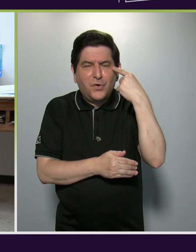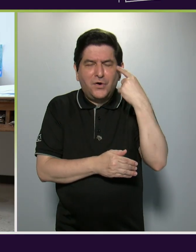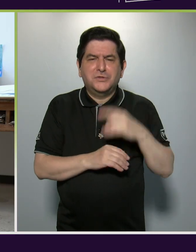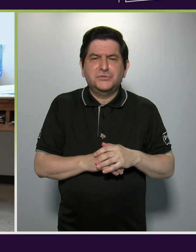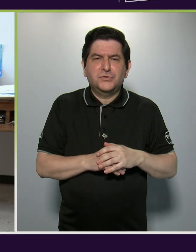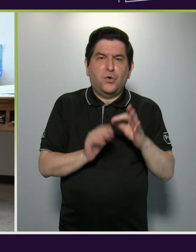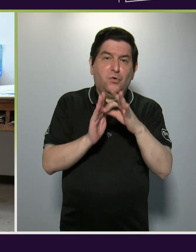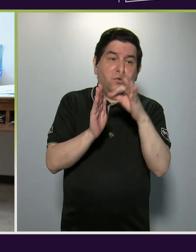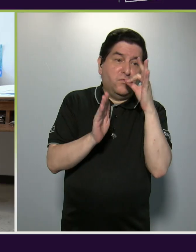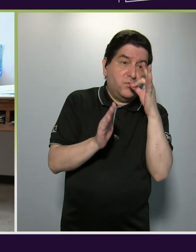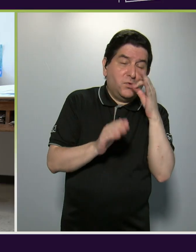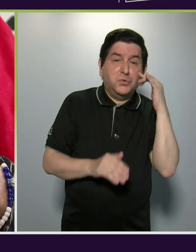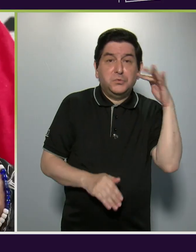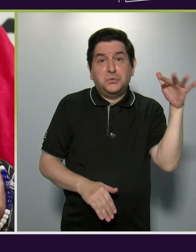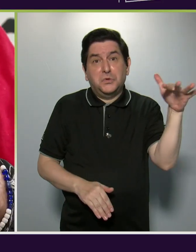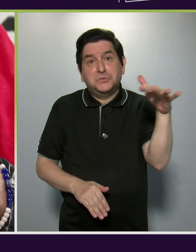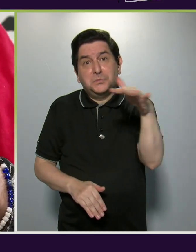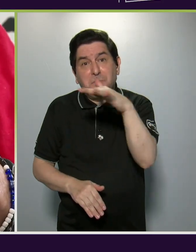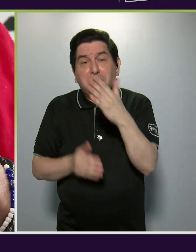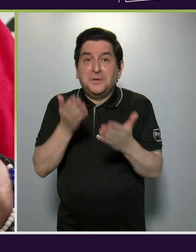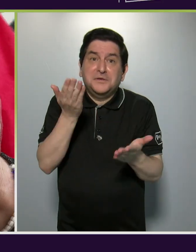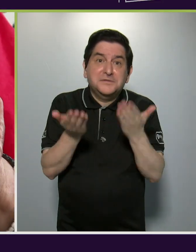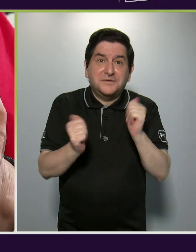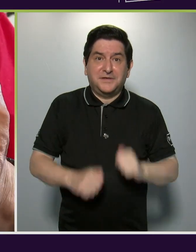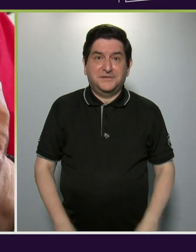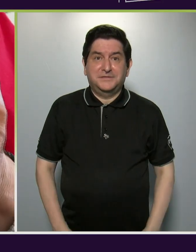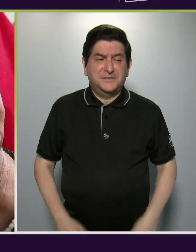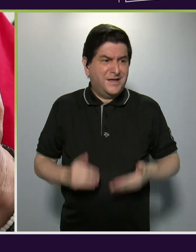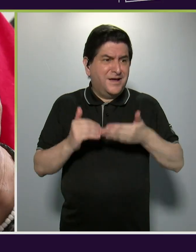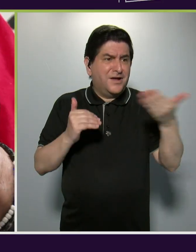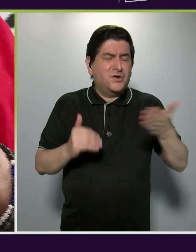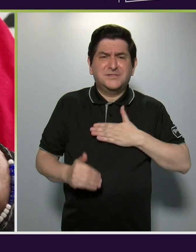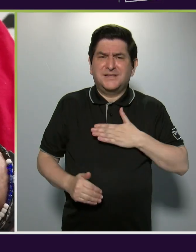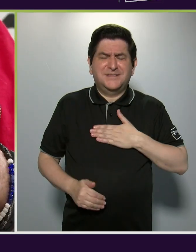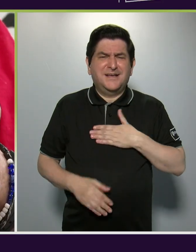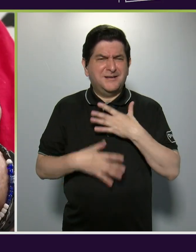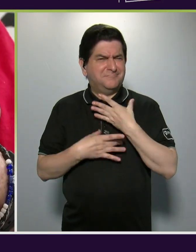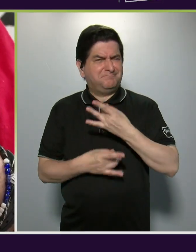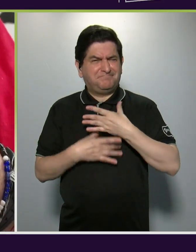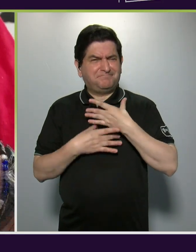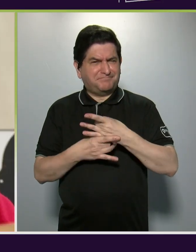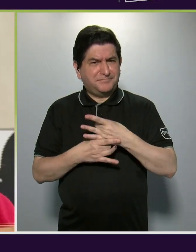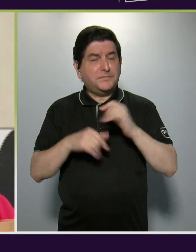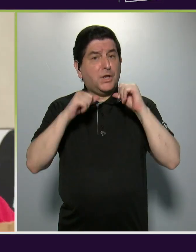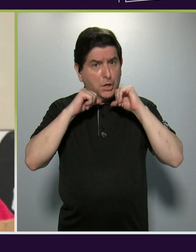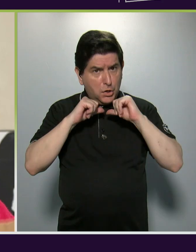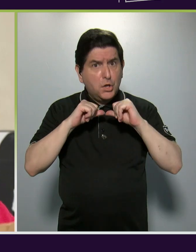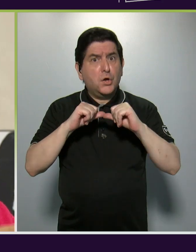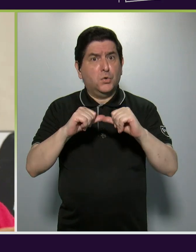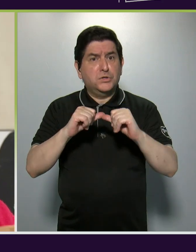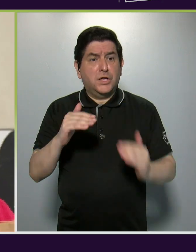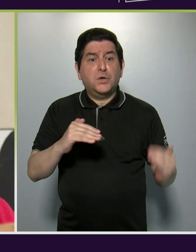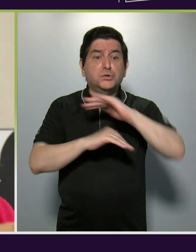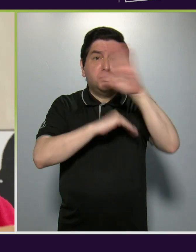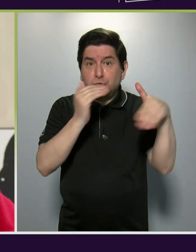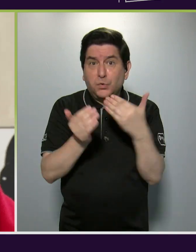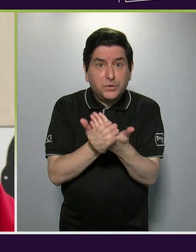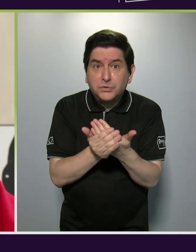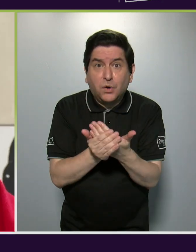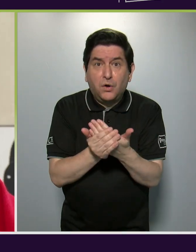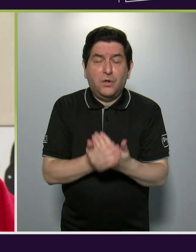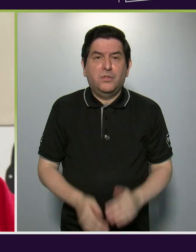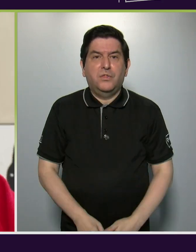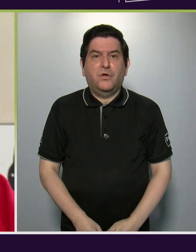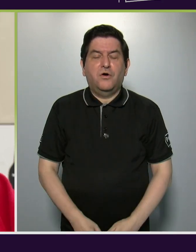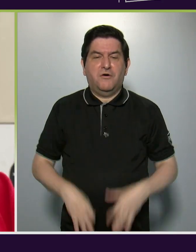de pronto hago paisajes, algún paisaje. Son cosas que me inquietan, me siguen inquietando por encima de todos, la